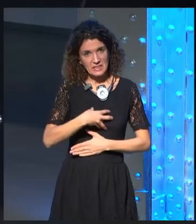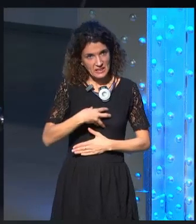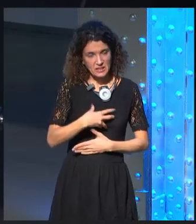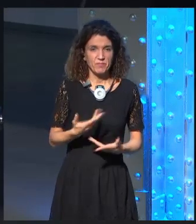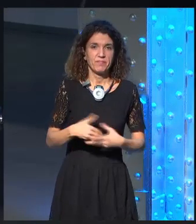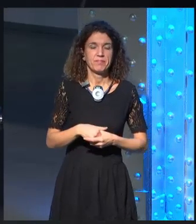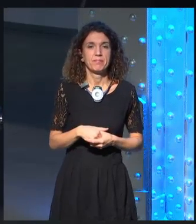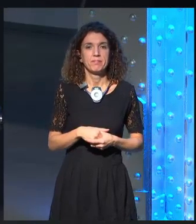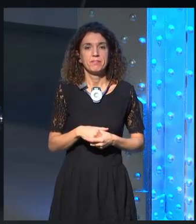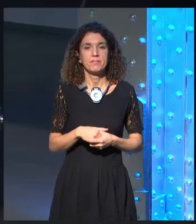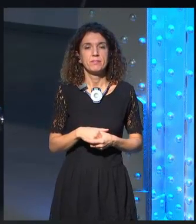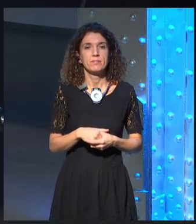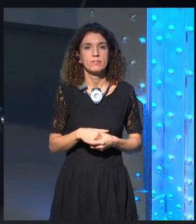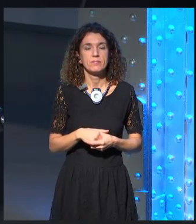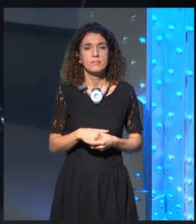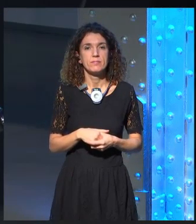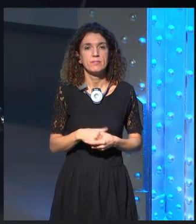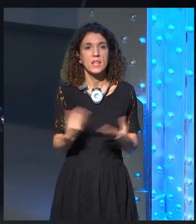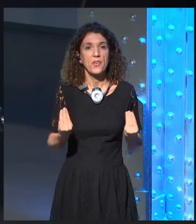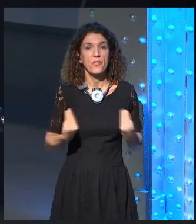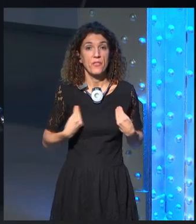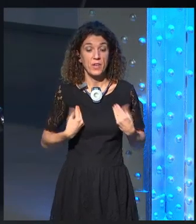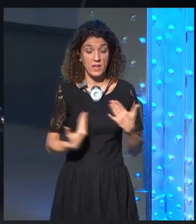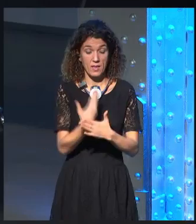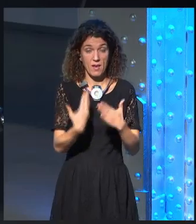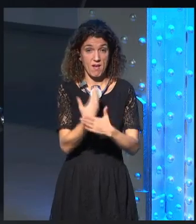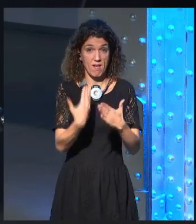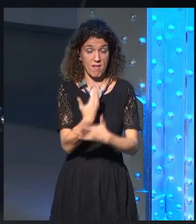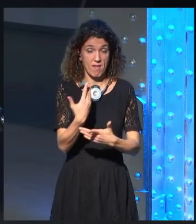demás. Vida cotidiana, nos preguntan algunos de